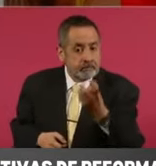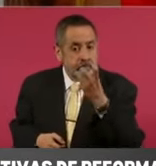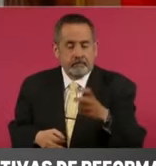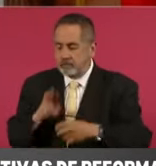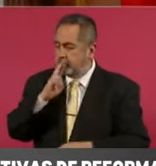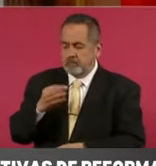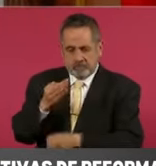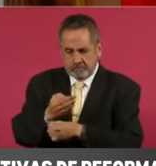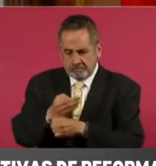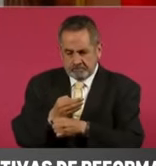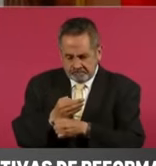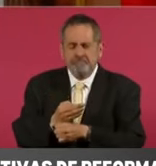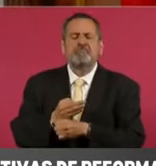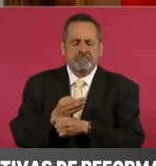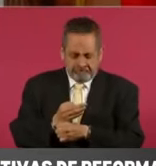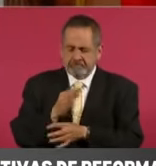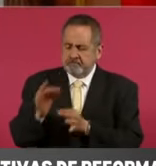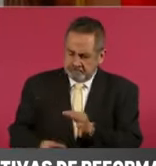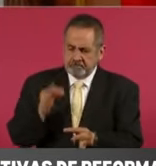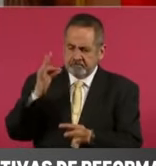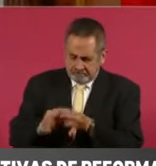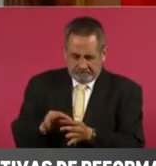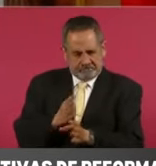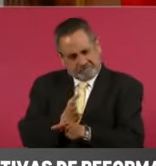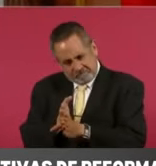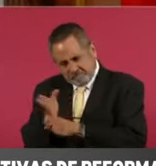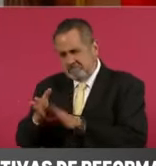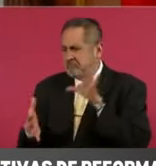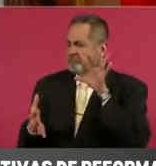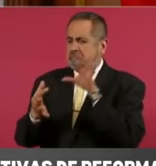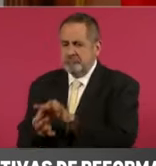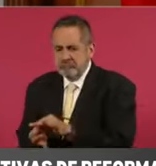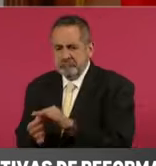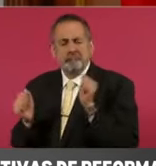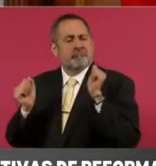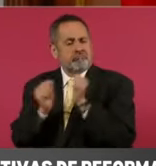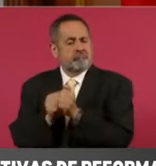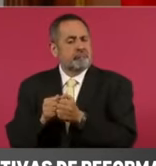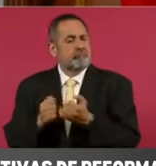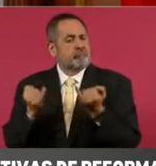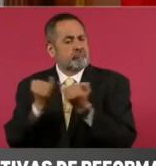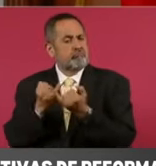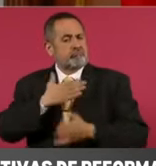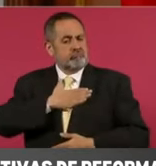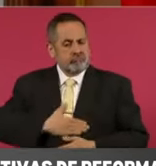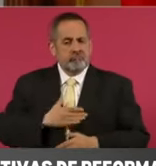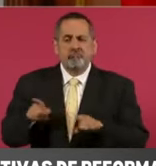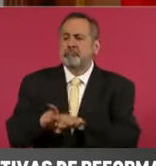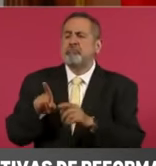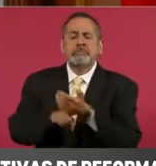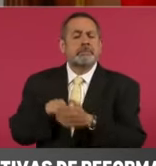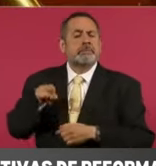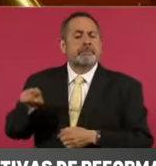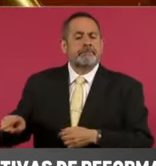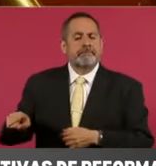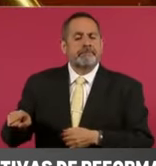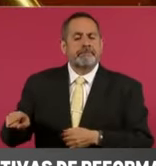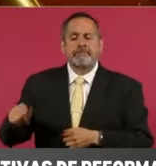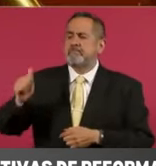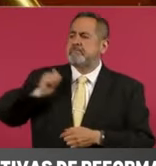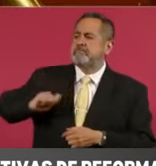consecuente con las ideas y los principios que enarbolaron e hicieron valer